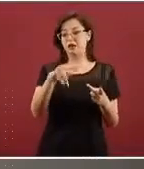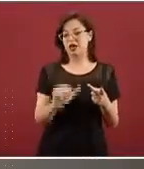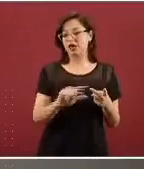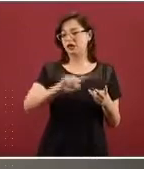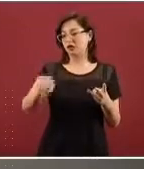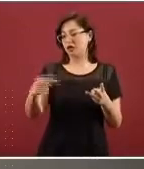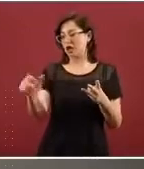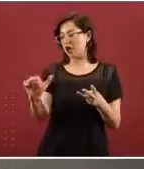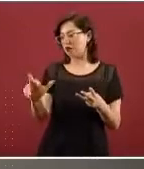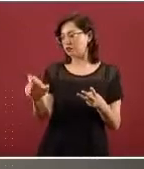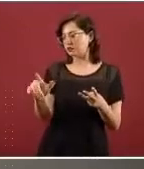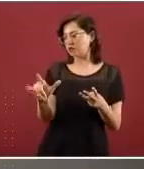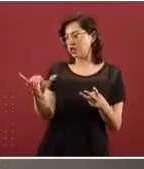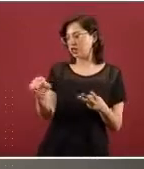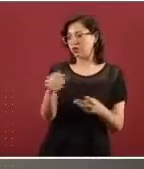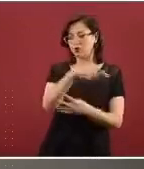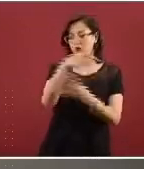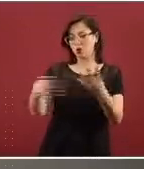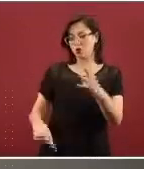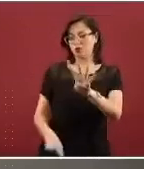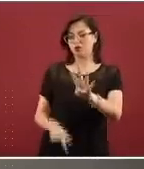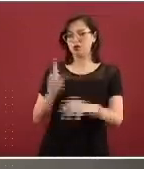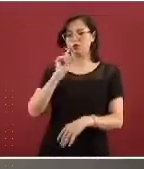hasta Araceli. 4.